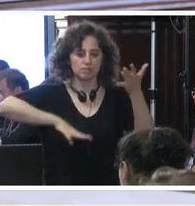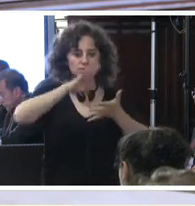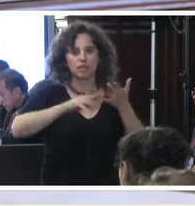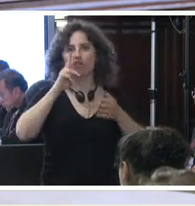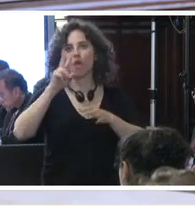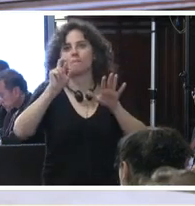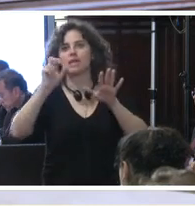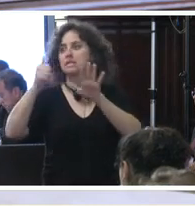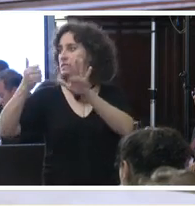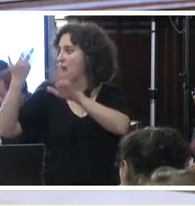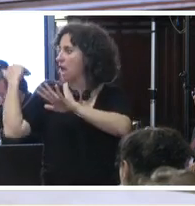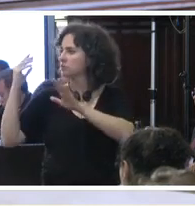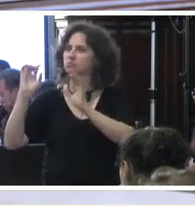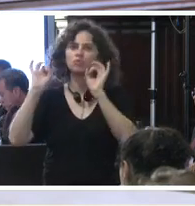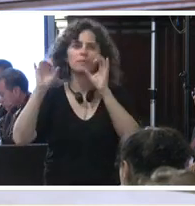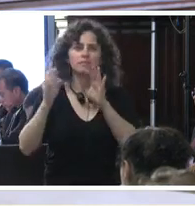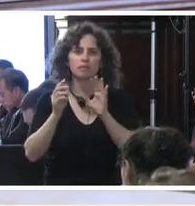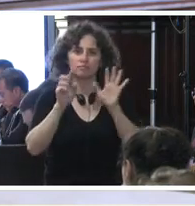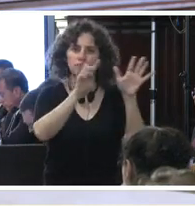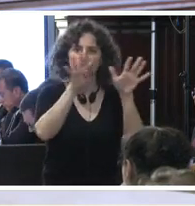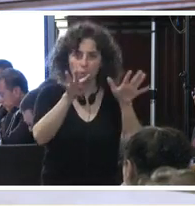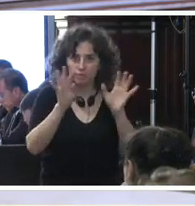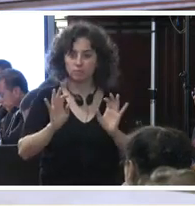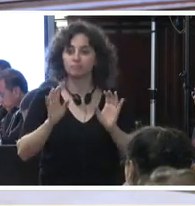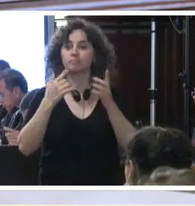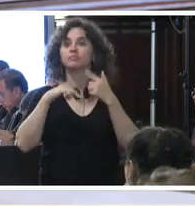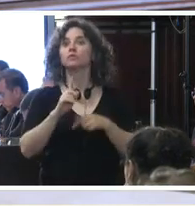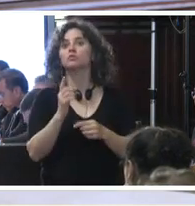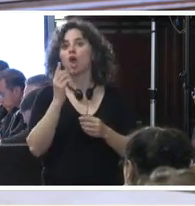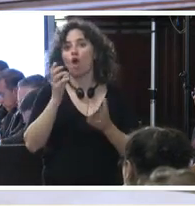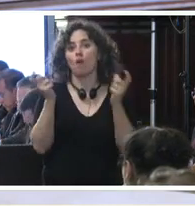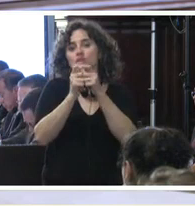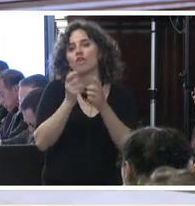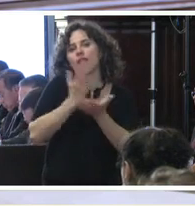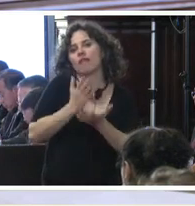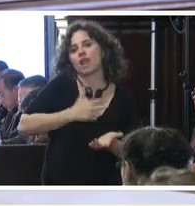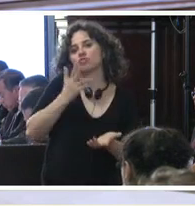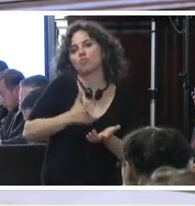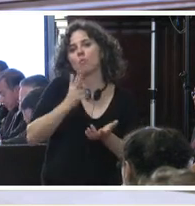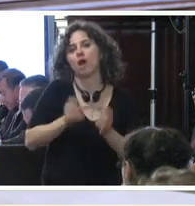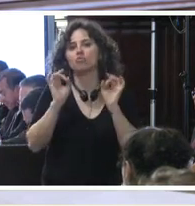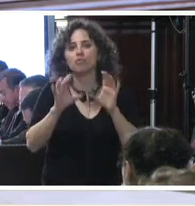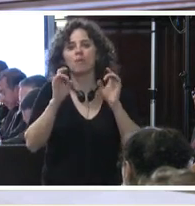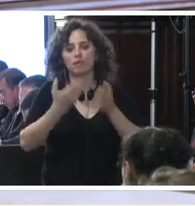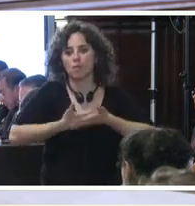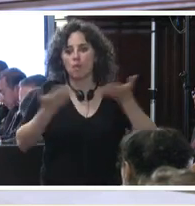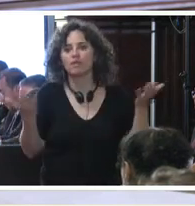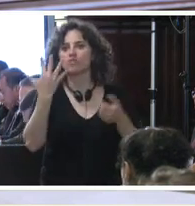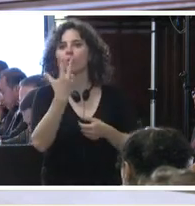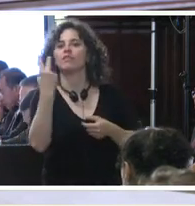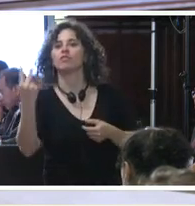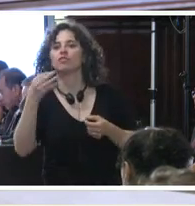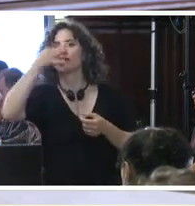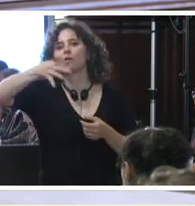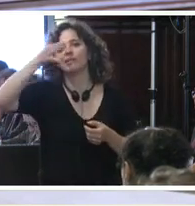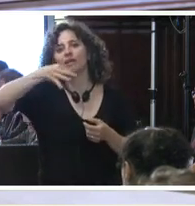2006 por el tema de desaparición forzada. La Comisión Nacional de Derechos Humanos, por su parte, solo muestra 52